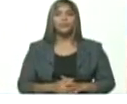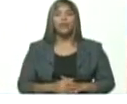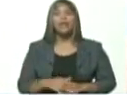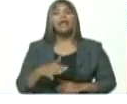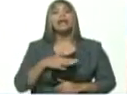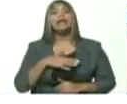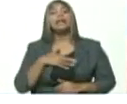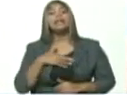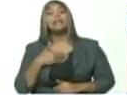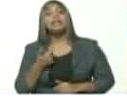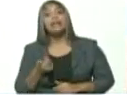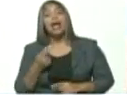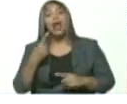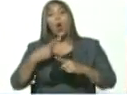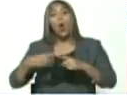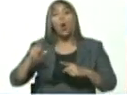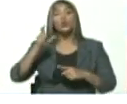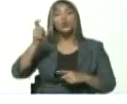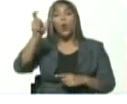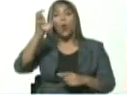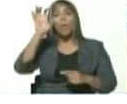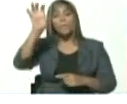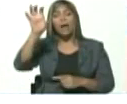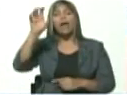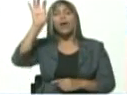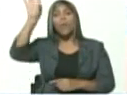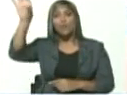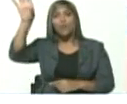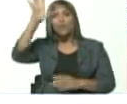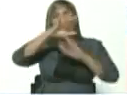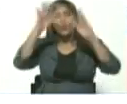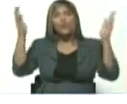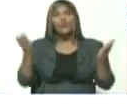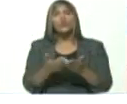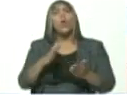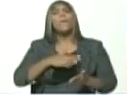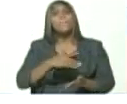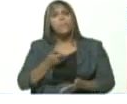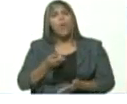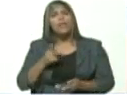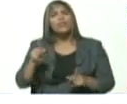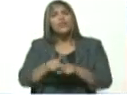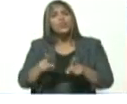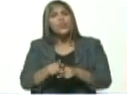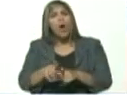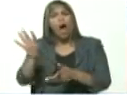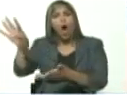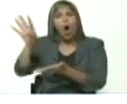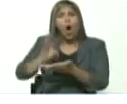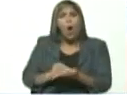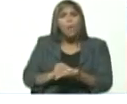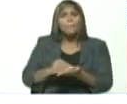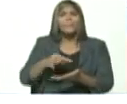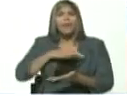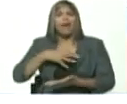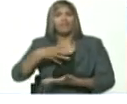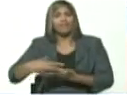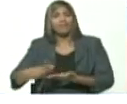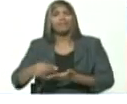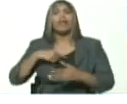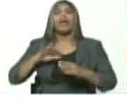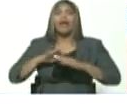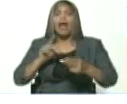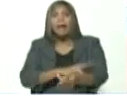Quisiéramos nosotros que otros pueblos del mundo tuvieran esta política de atención, de solidaridad, de hermandad, de